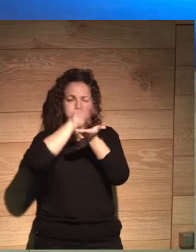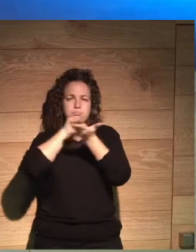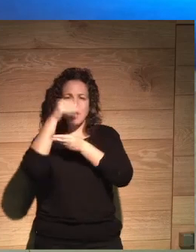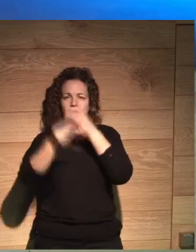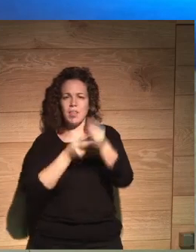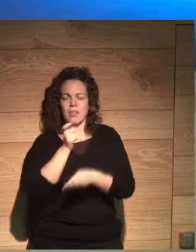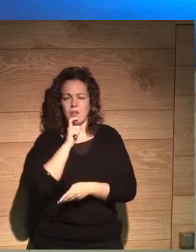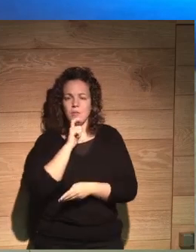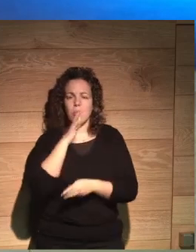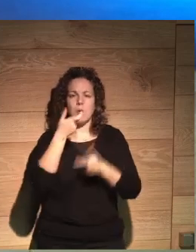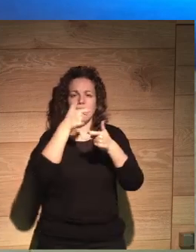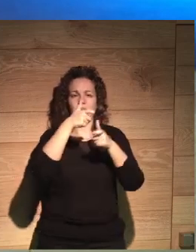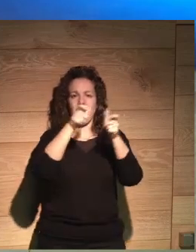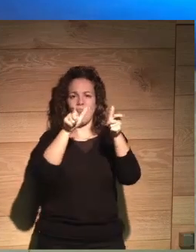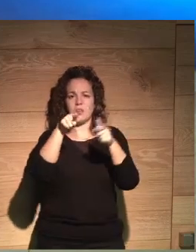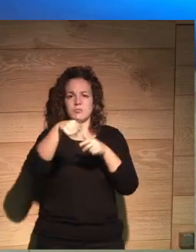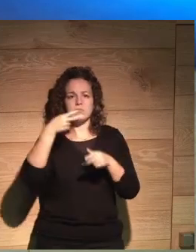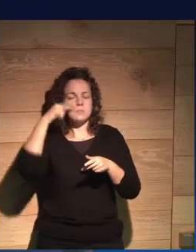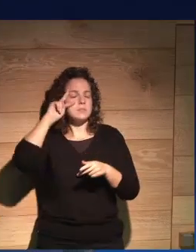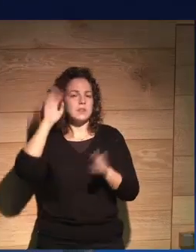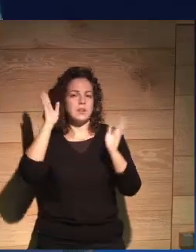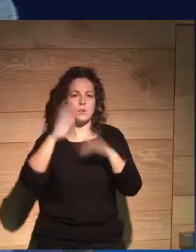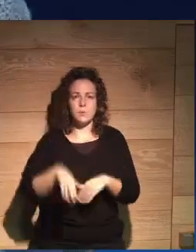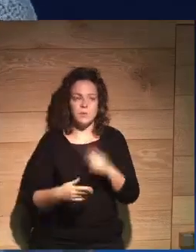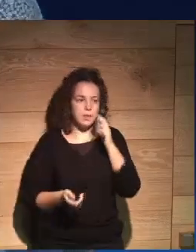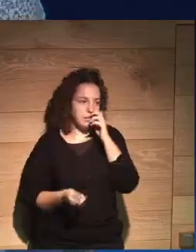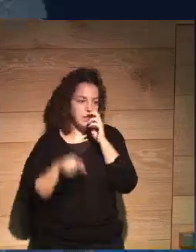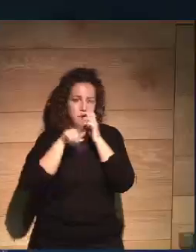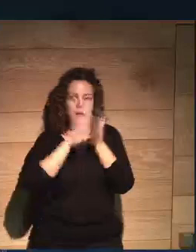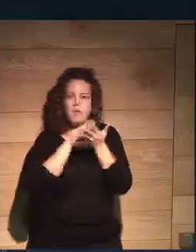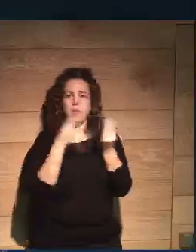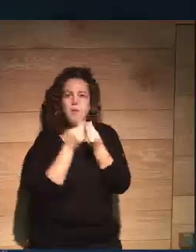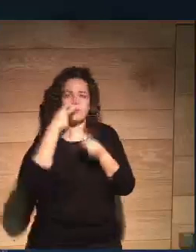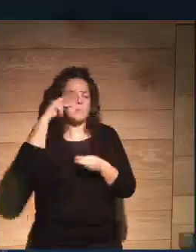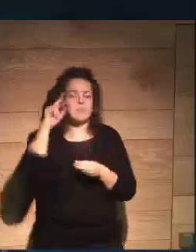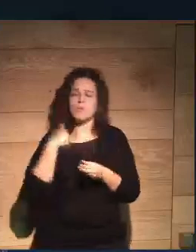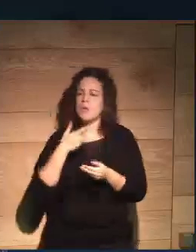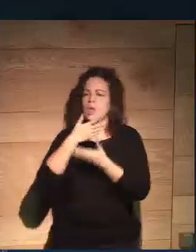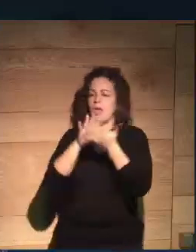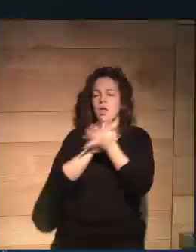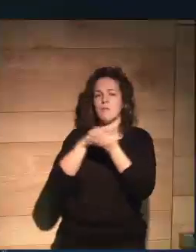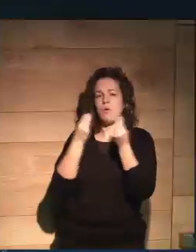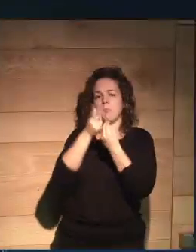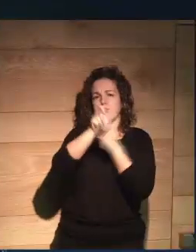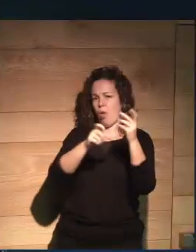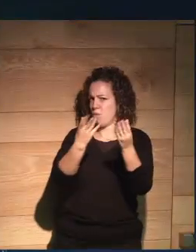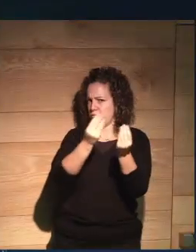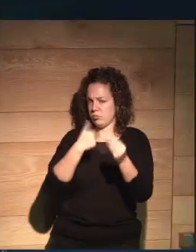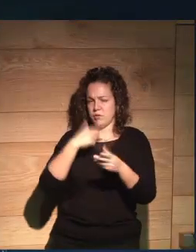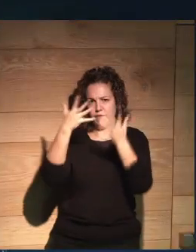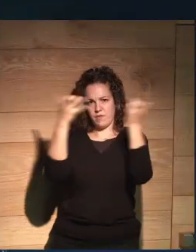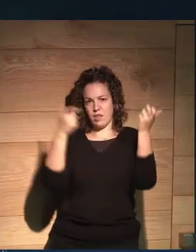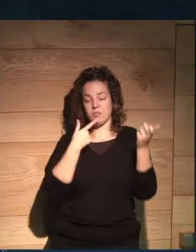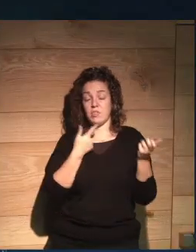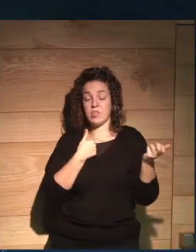que aparentemente no son los de tu especialización? ¿Has hablado con especialistas? He hablado con muchísima gente, ¿de acuerdo? Creo realmente, la frase que he dicho